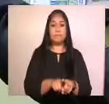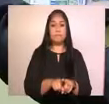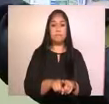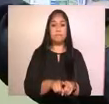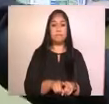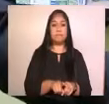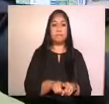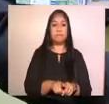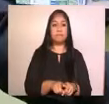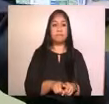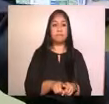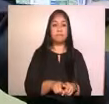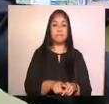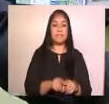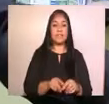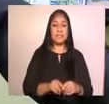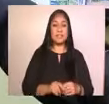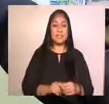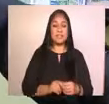Siempre se me esconde...